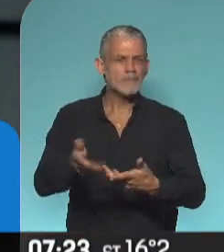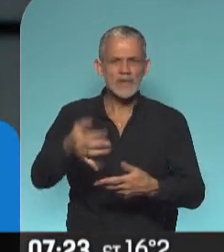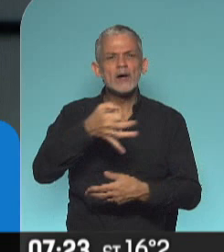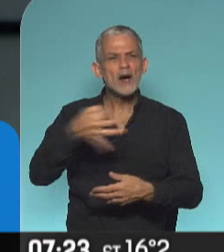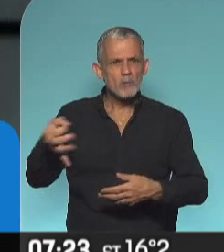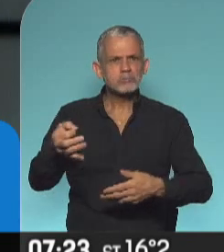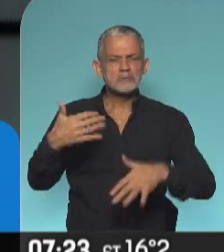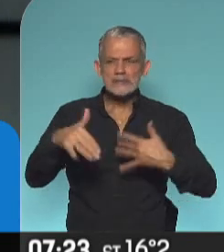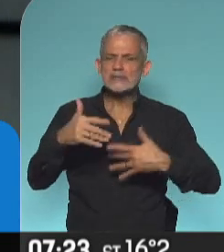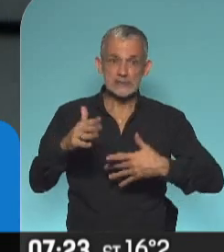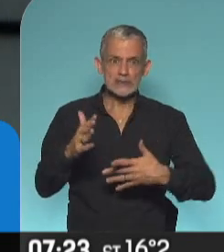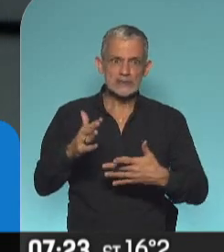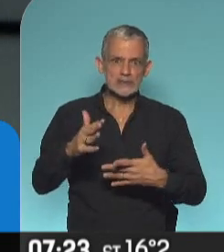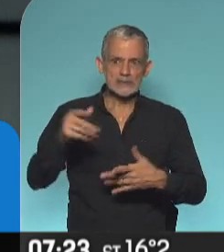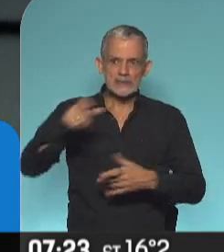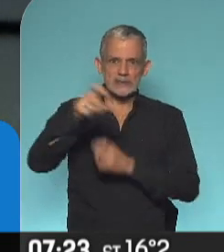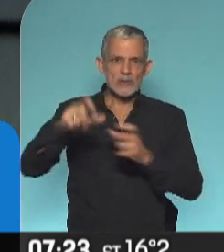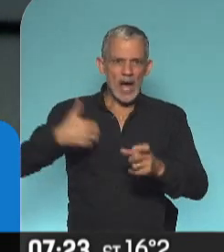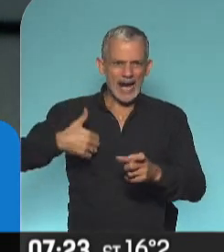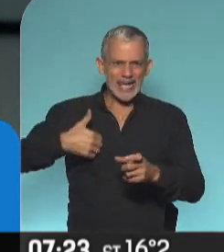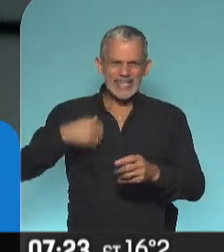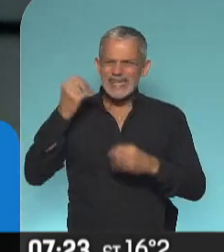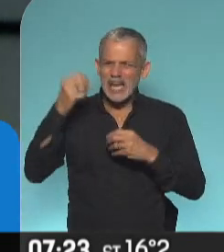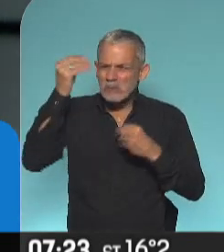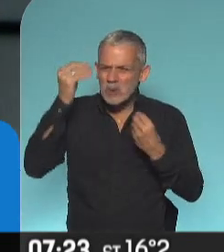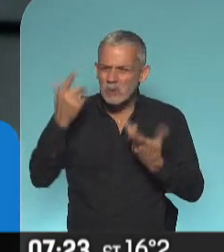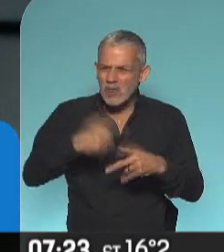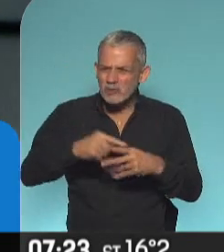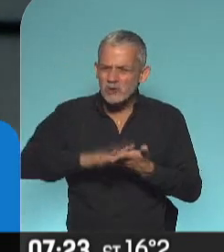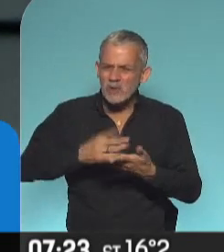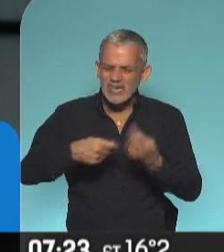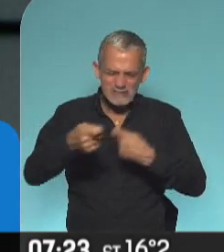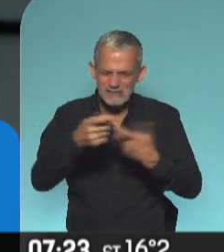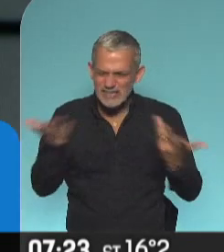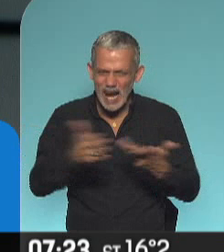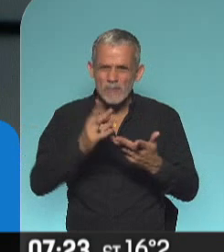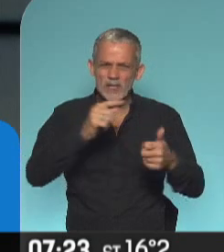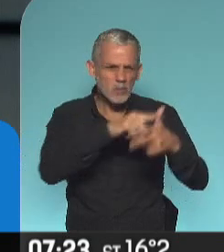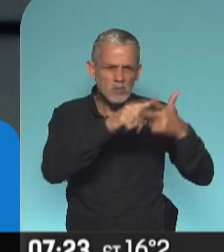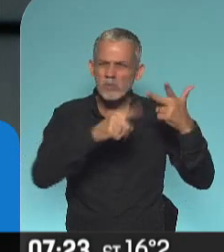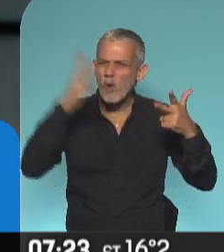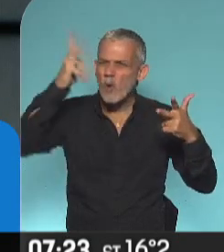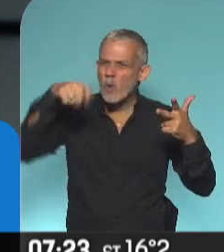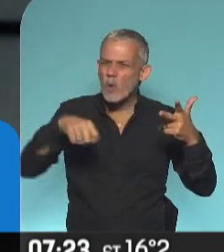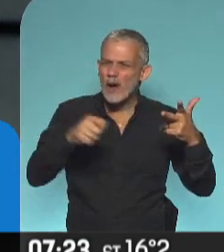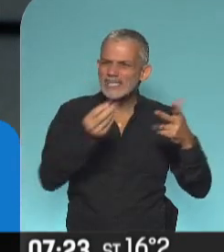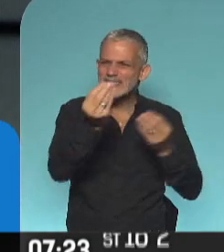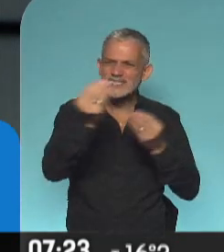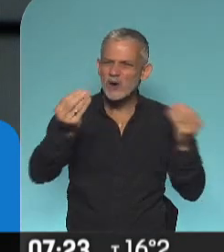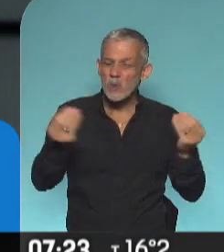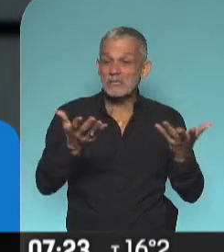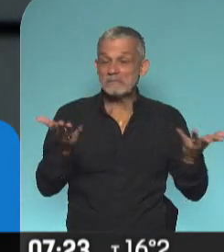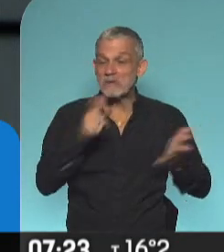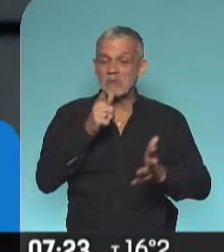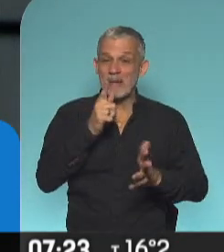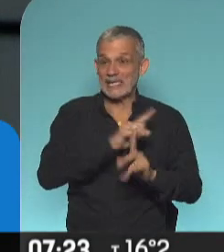de preocupación de los argentinos el traslado y el trámite sobre cómo corresponde trasladar a 3 jueces. Bueno, pareciera